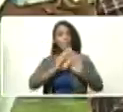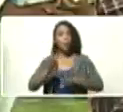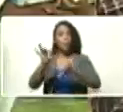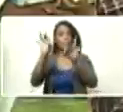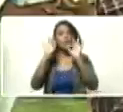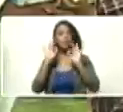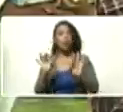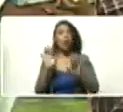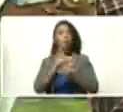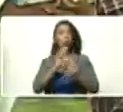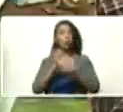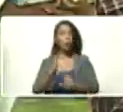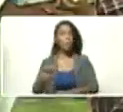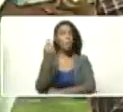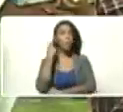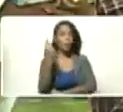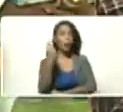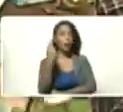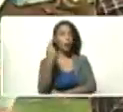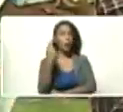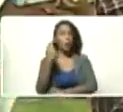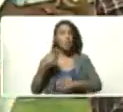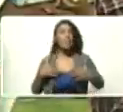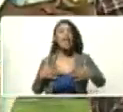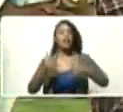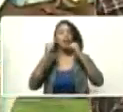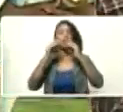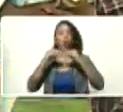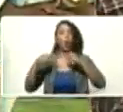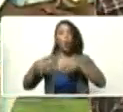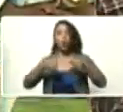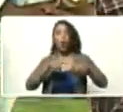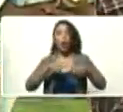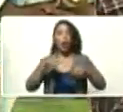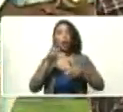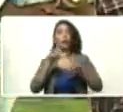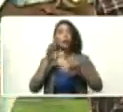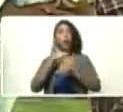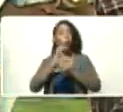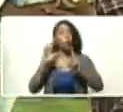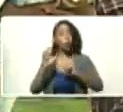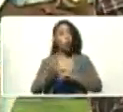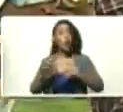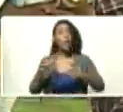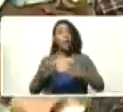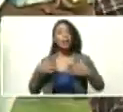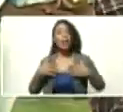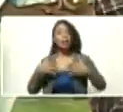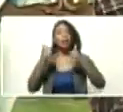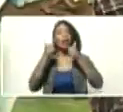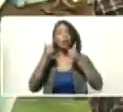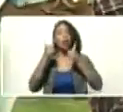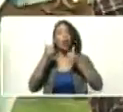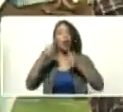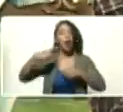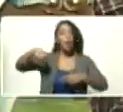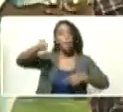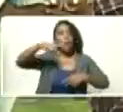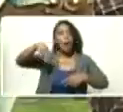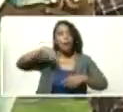la cultura. Primero, rescatando todos los espacios para la cultura, rescatando las plazas donde